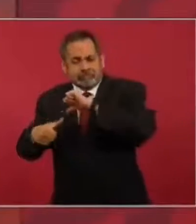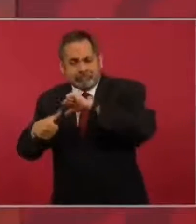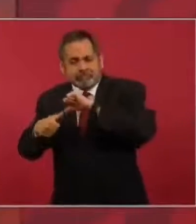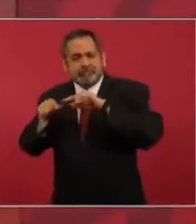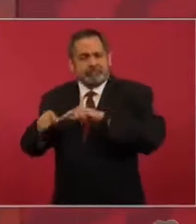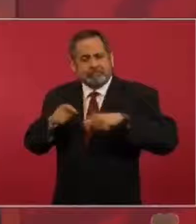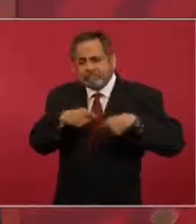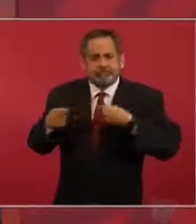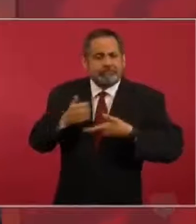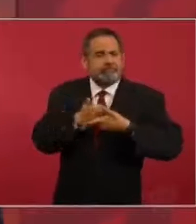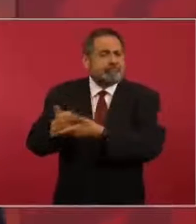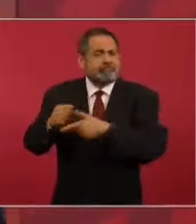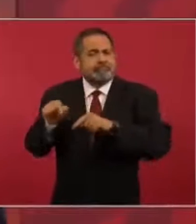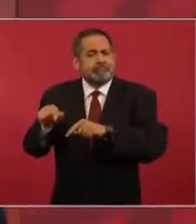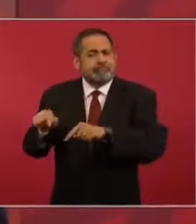los